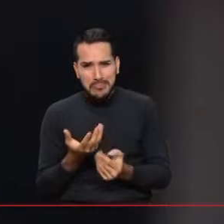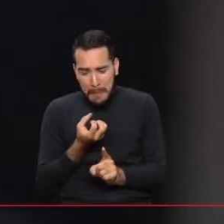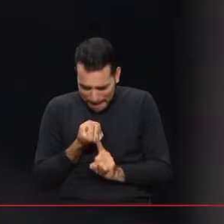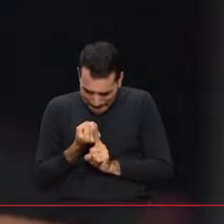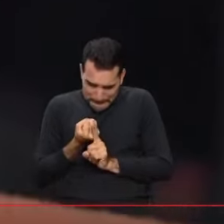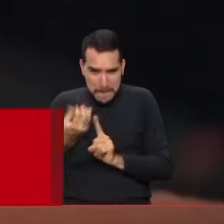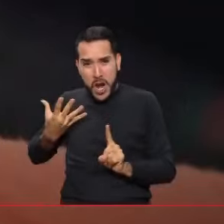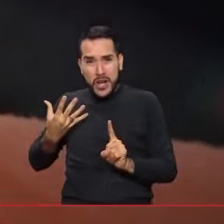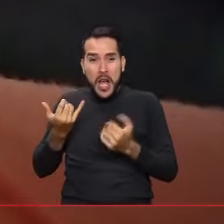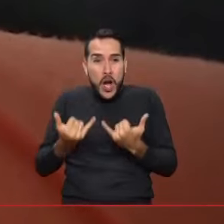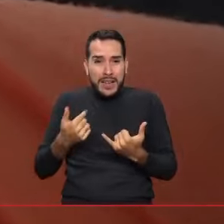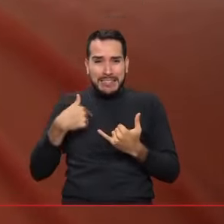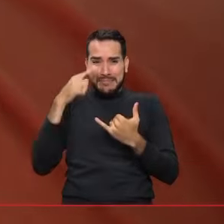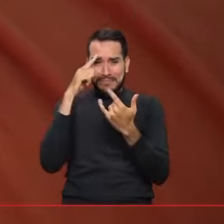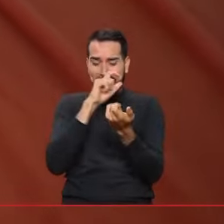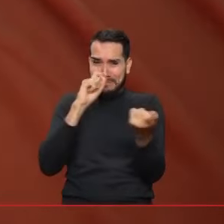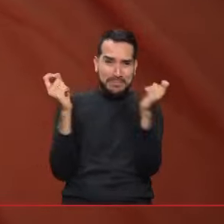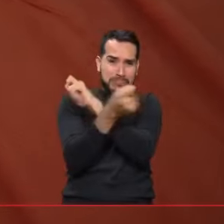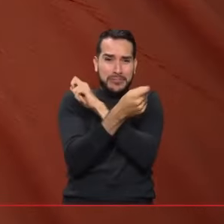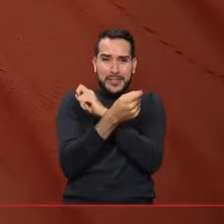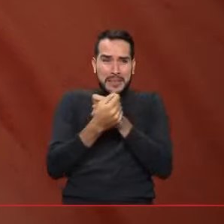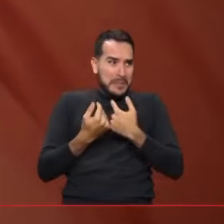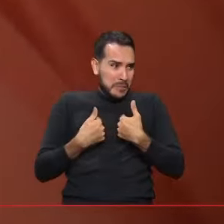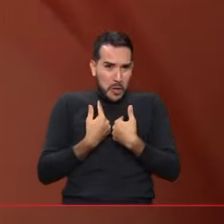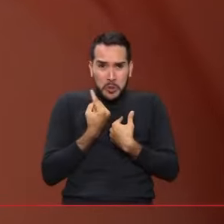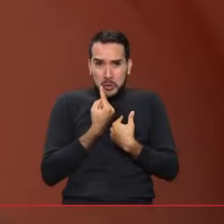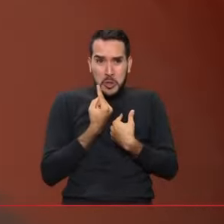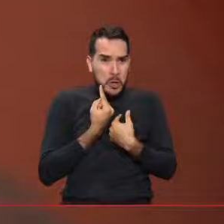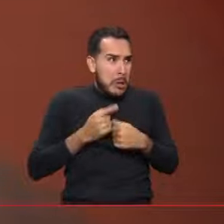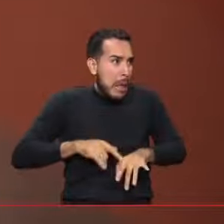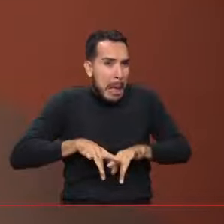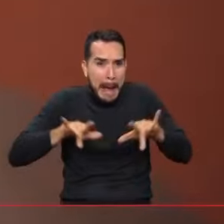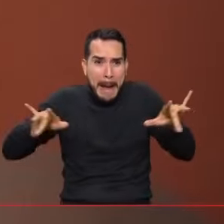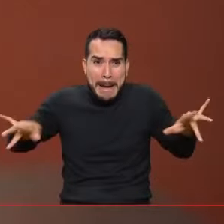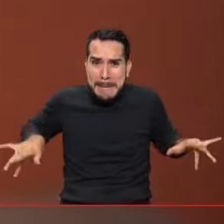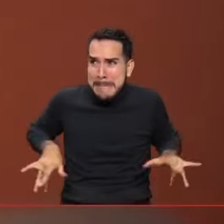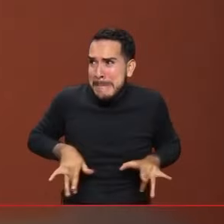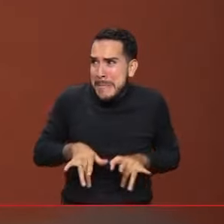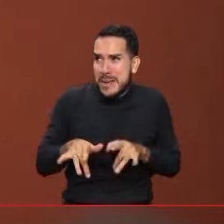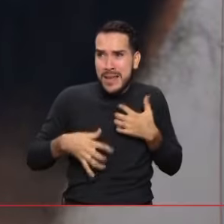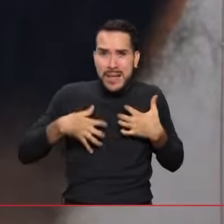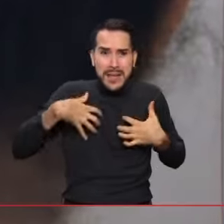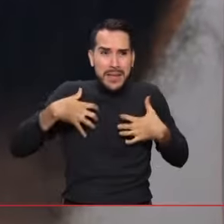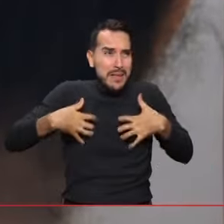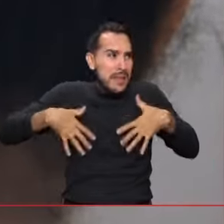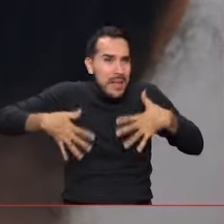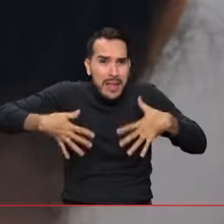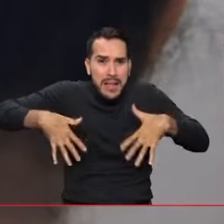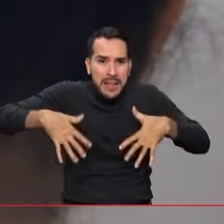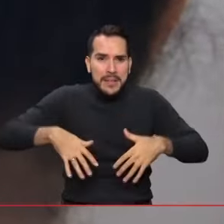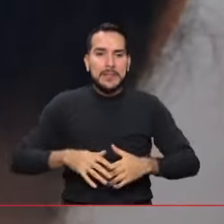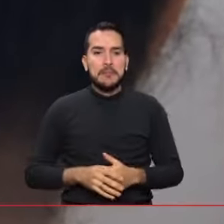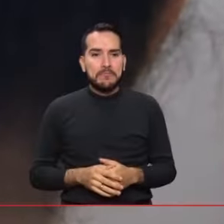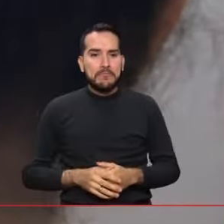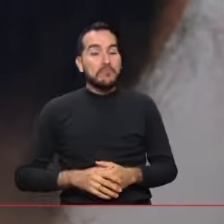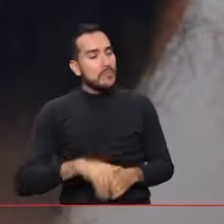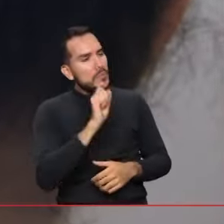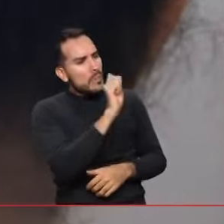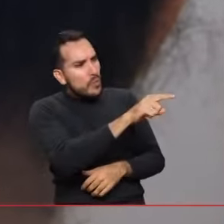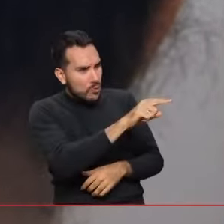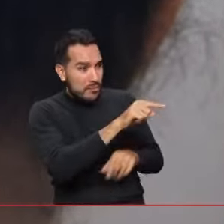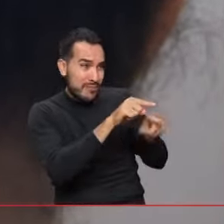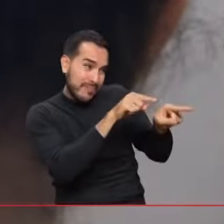súper traumada, o sea, no quisiera como estar sola como mujer, ser tan vulnerada. ¿Qué le dirías a otras mujeres que tienen que ser o que han